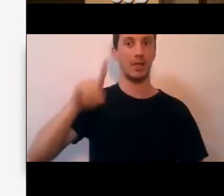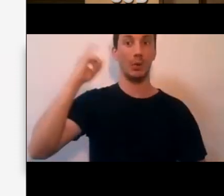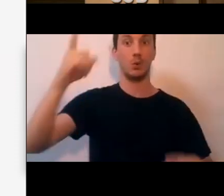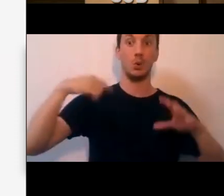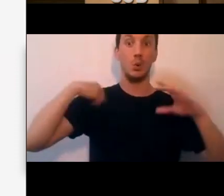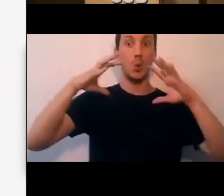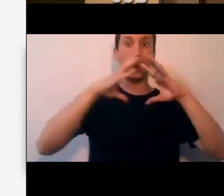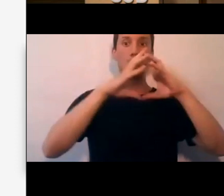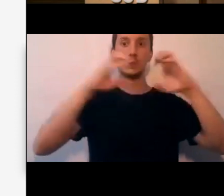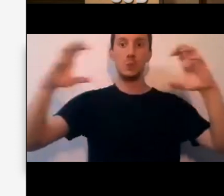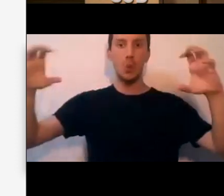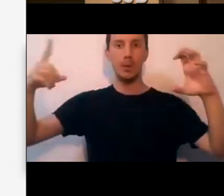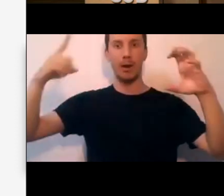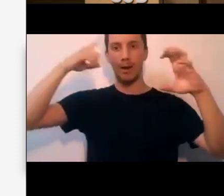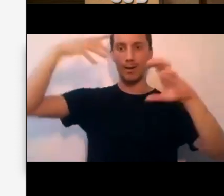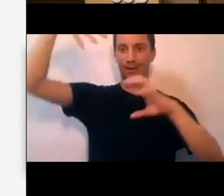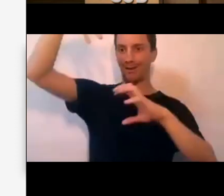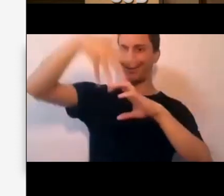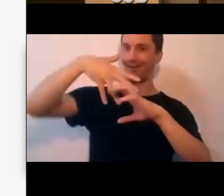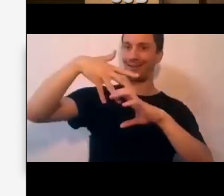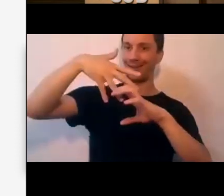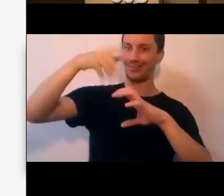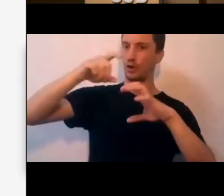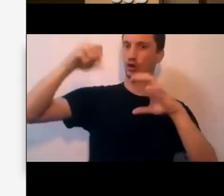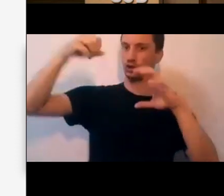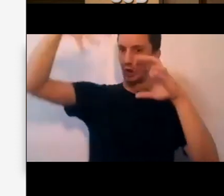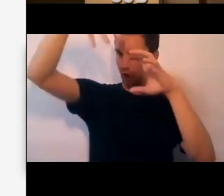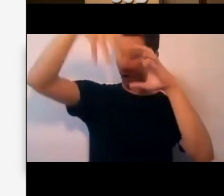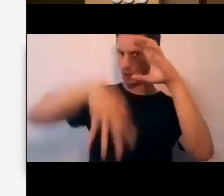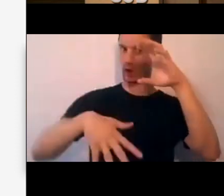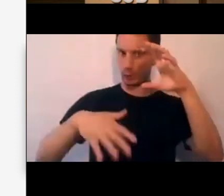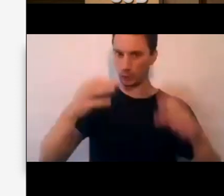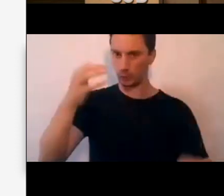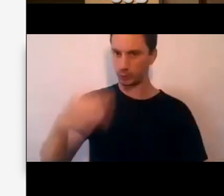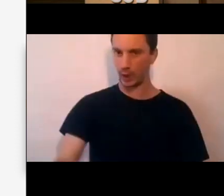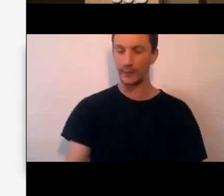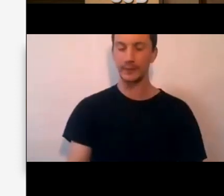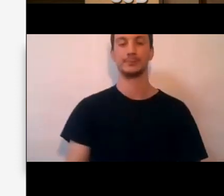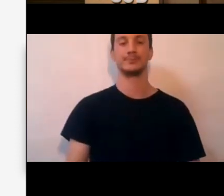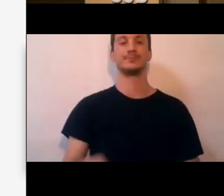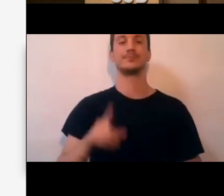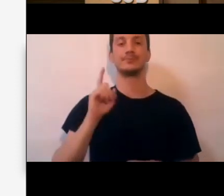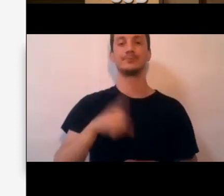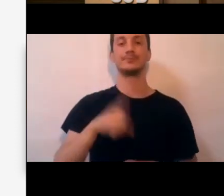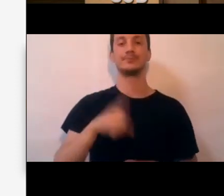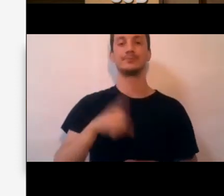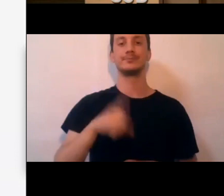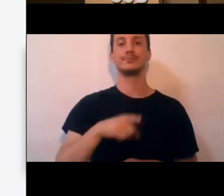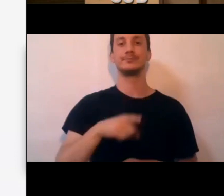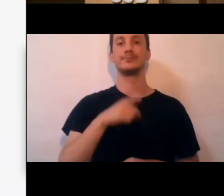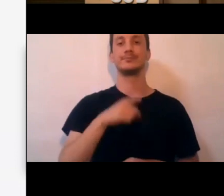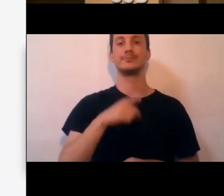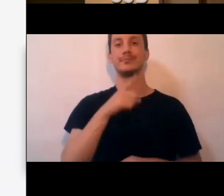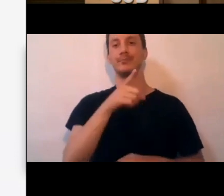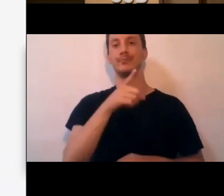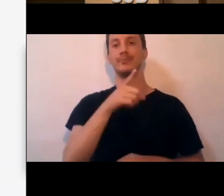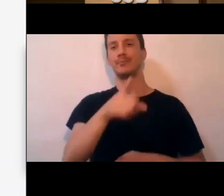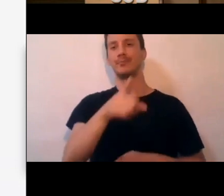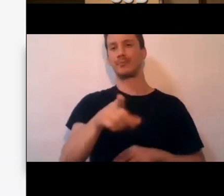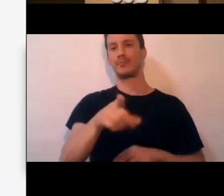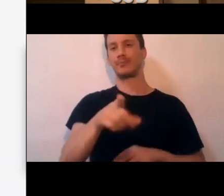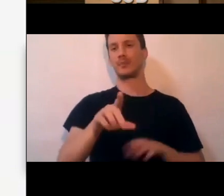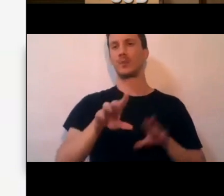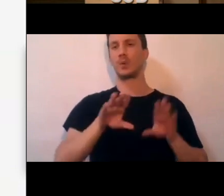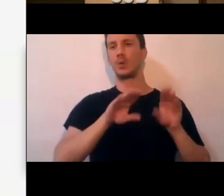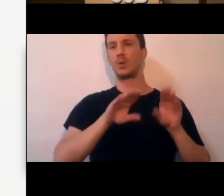filtran prácticamente los rayos. Esta regla es muy útil, la regla de la sombra te indica cuando hay